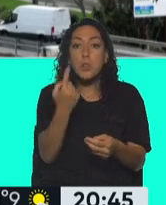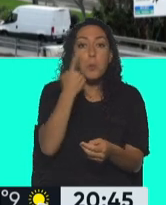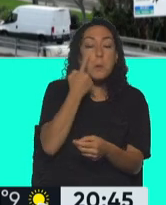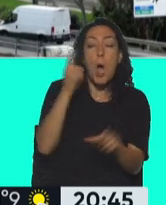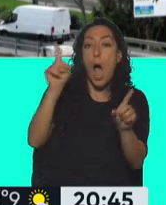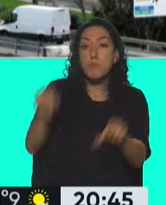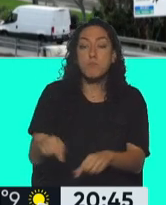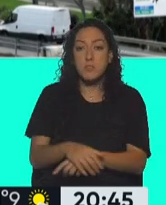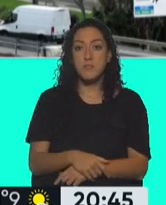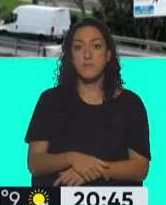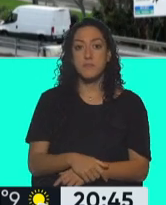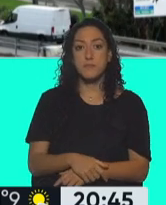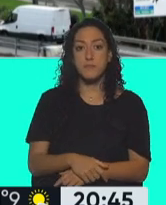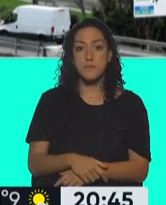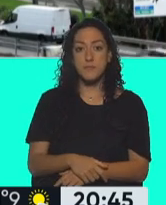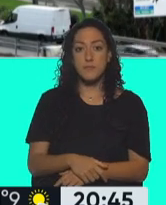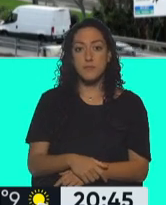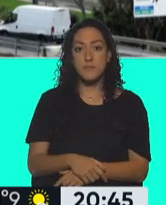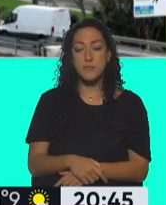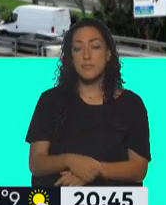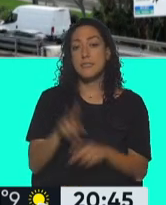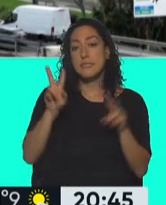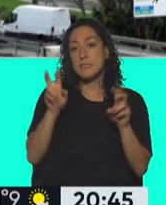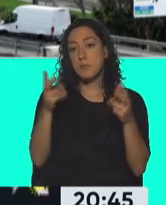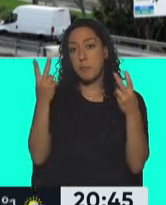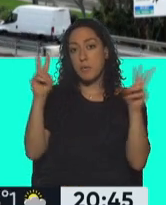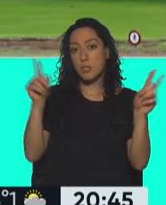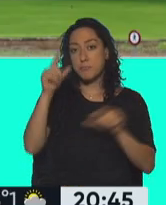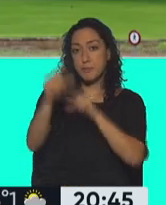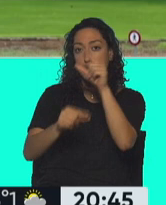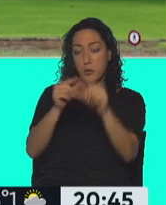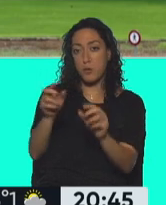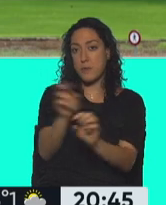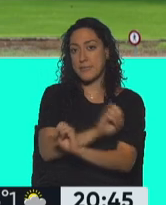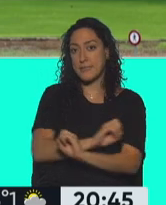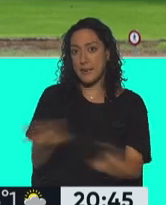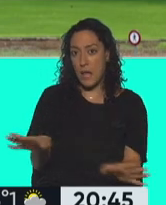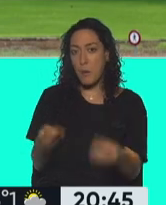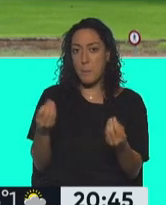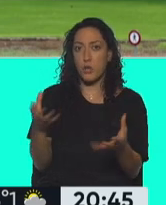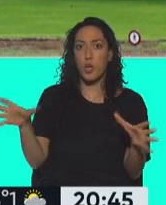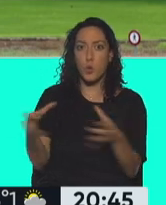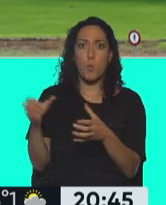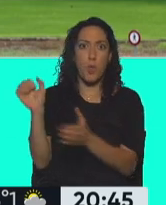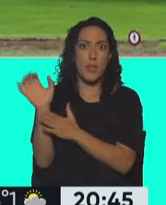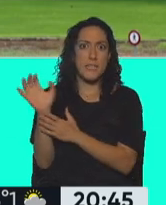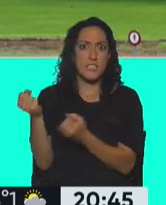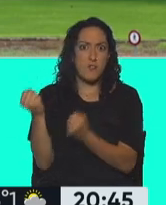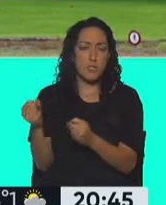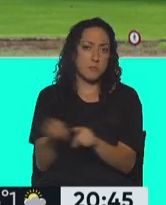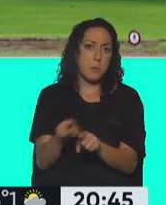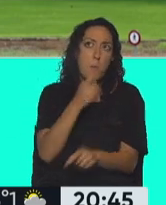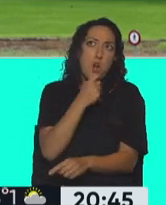ese destino. Así que, bueno, la cuestión migratoria que se agrava más, además, con los países donde llega la ultraderecha, estamos hablando, por ejemplo, de